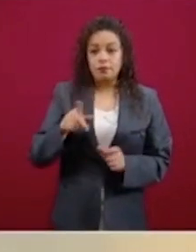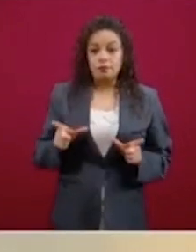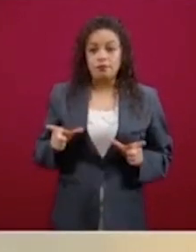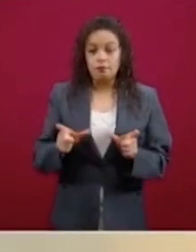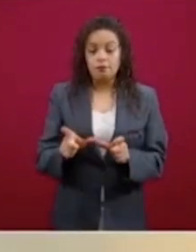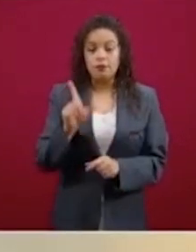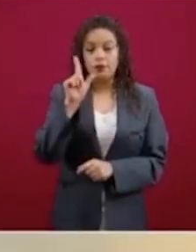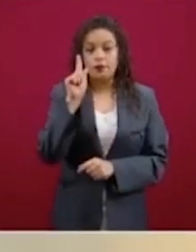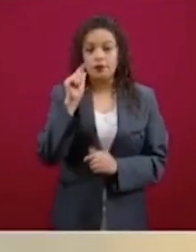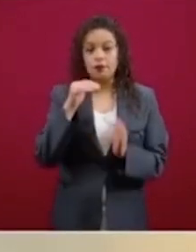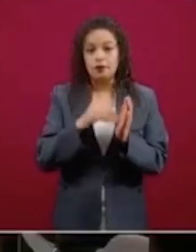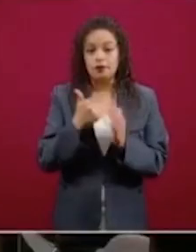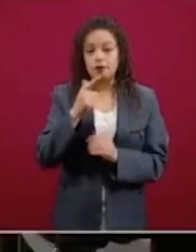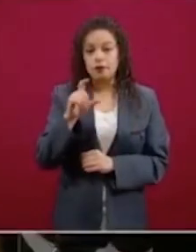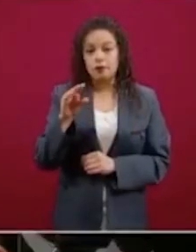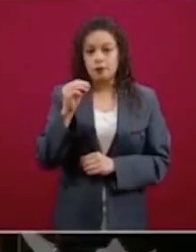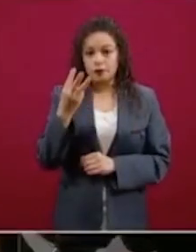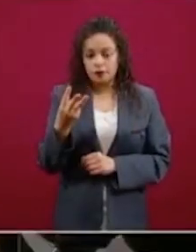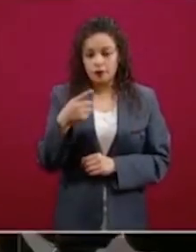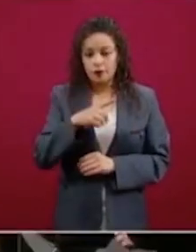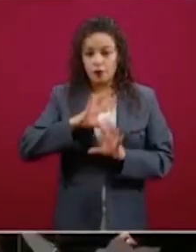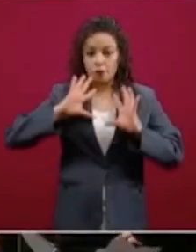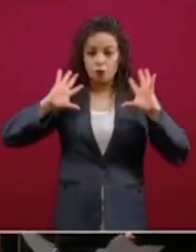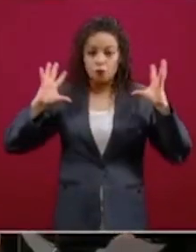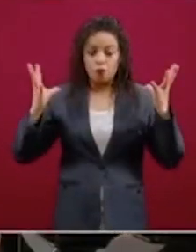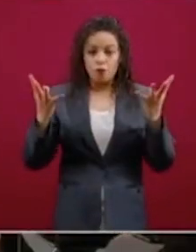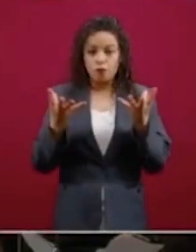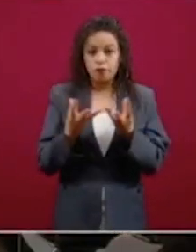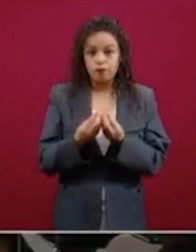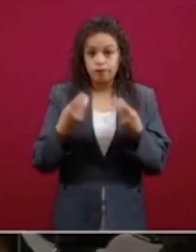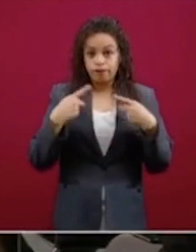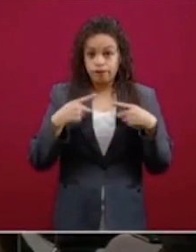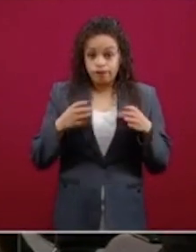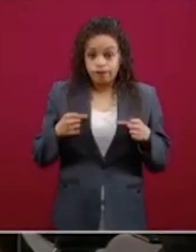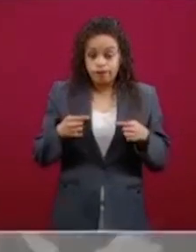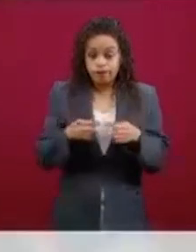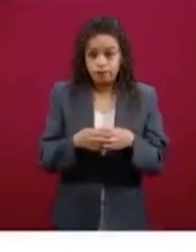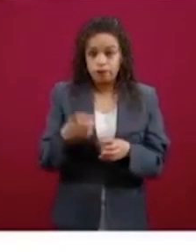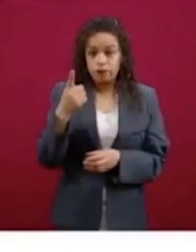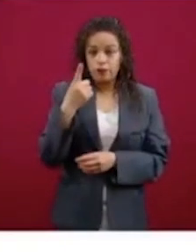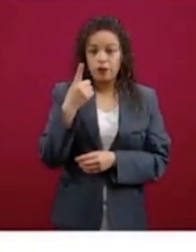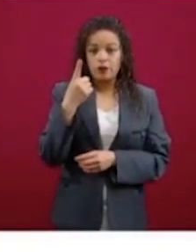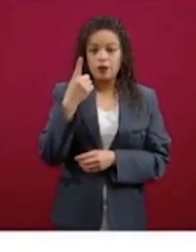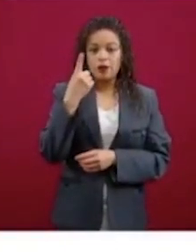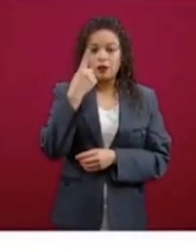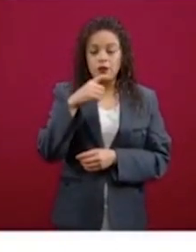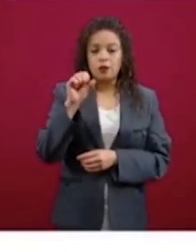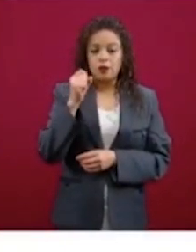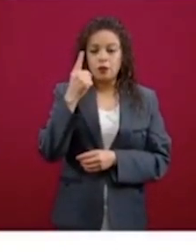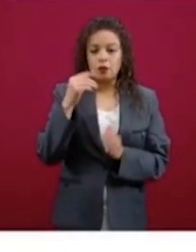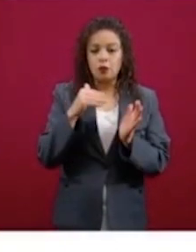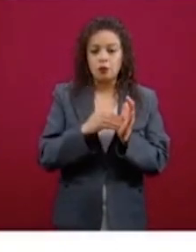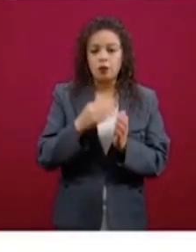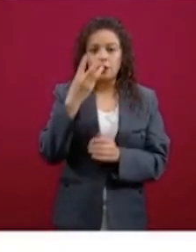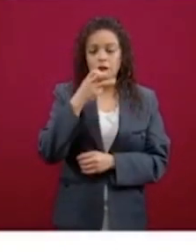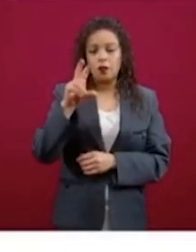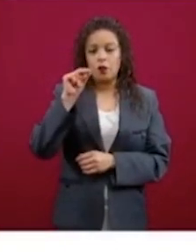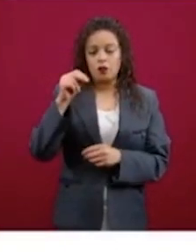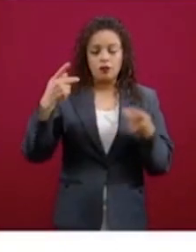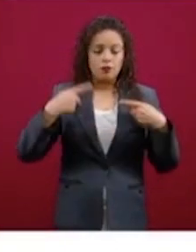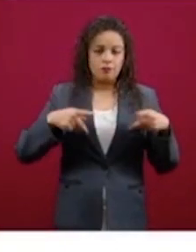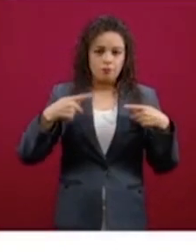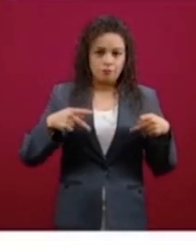793 haciendo un total de fuerza operativa de 161 mil 380 hombres estos hombres se